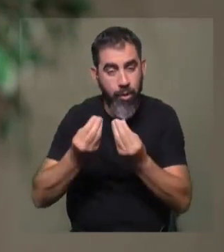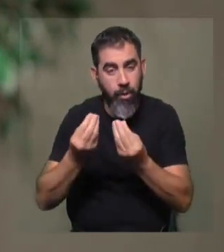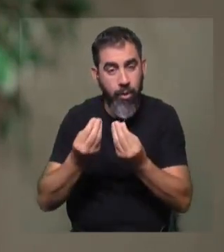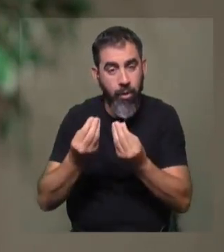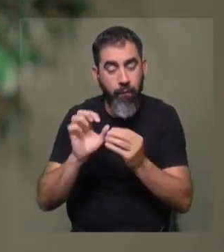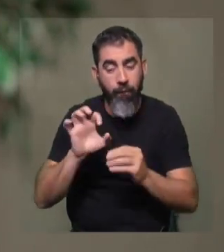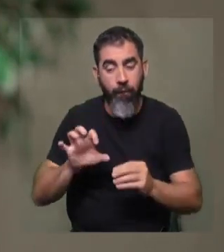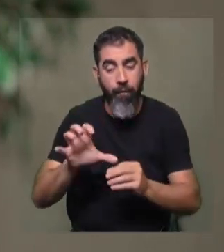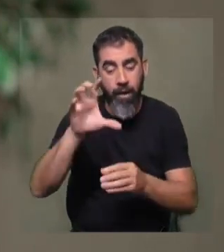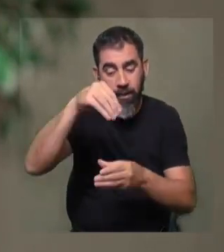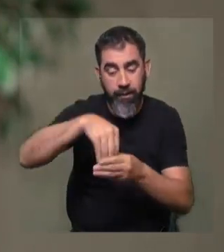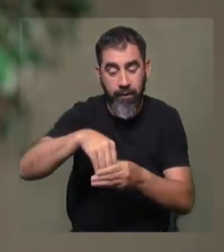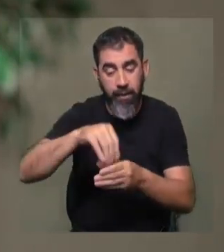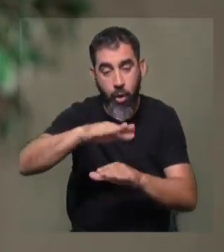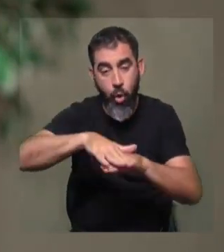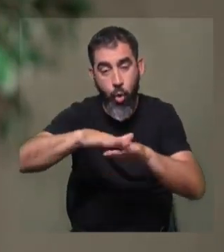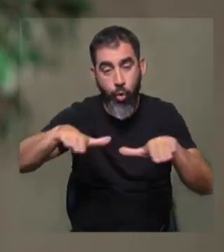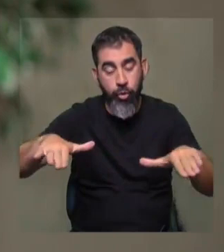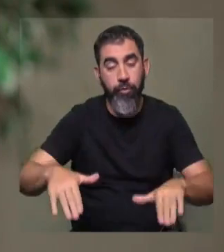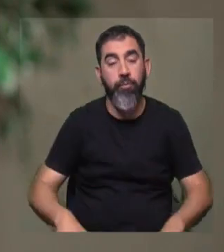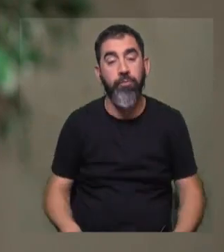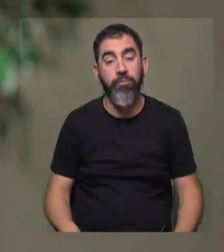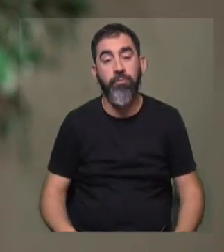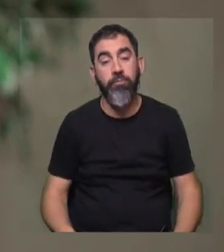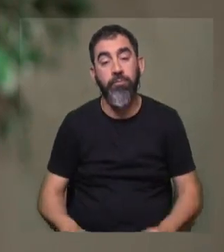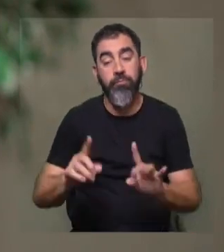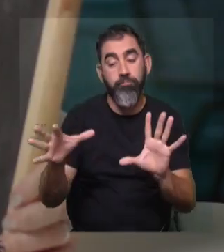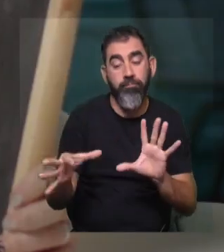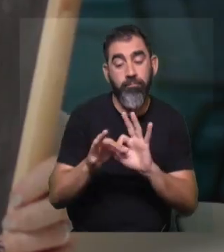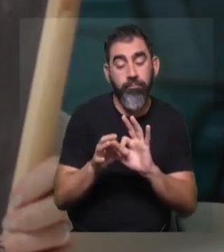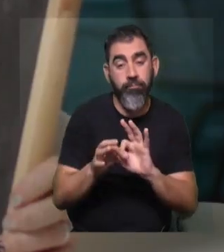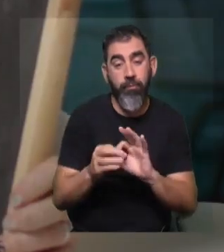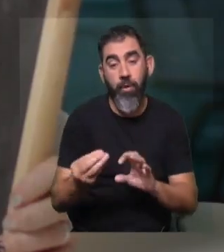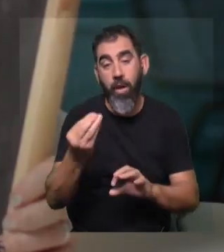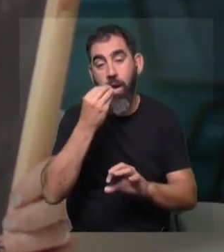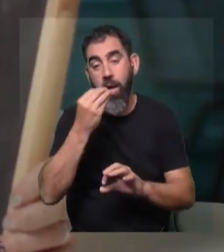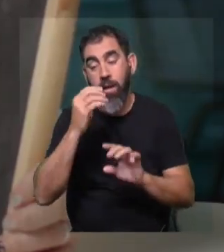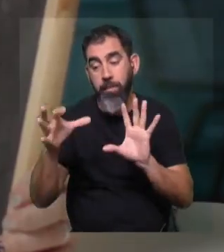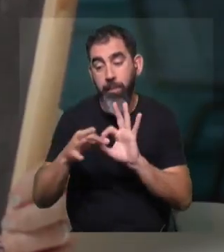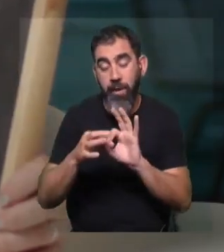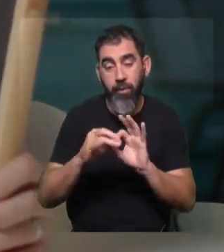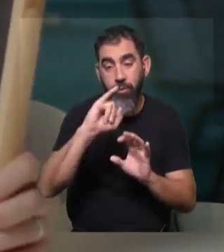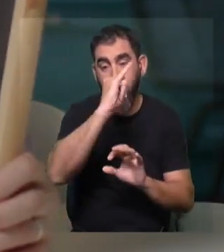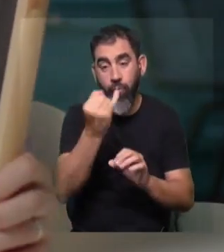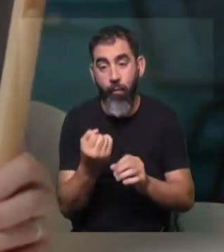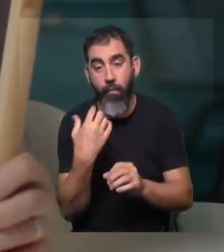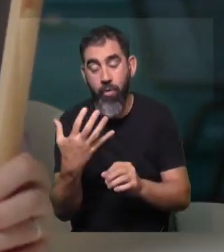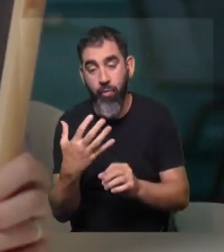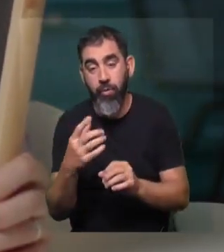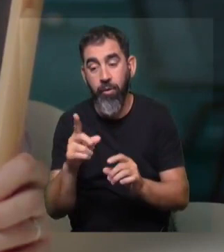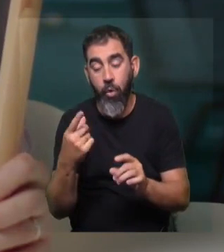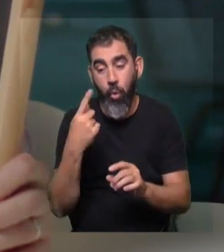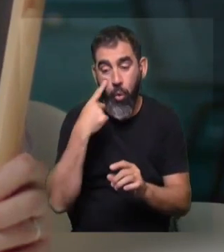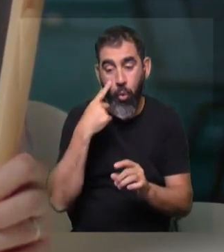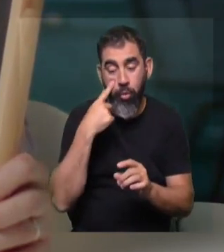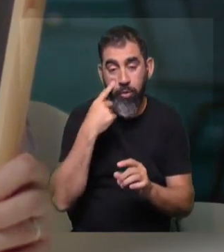de bacterias están presentes en estos niños, y así relacionarlo también con su consumo de alimentos, con su estado nutricional, para, una vez que